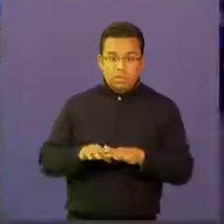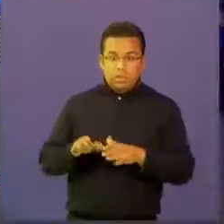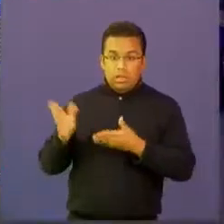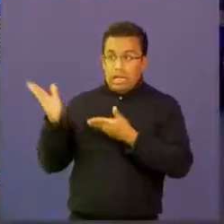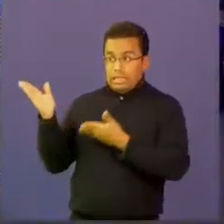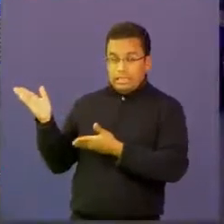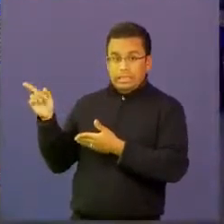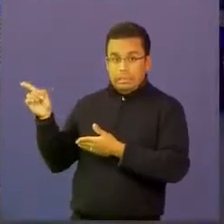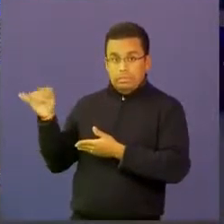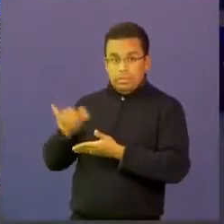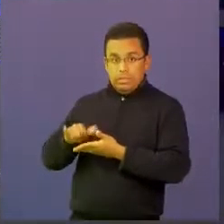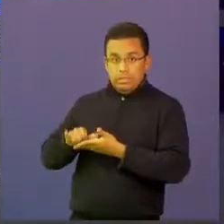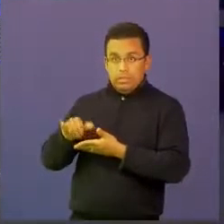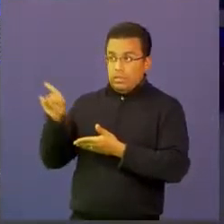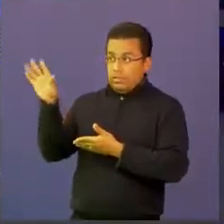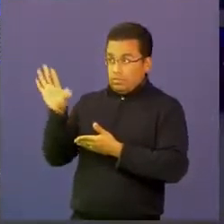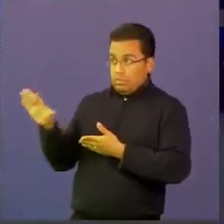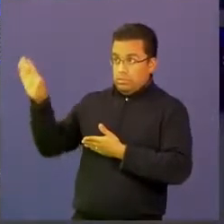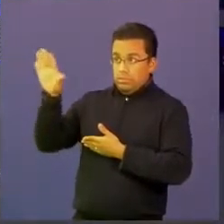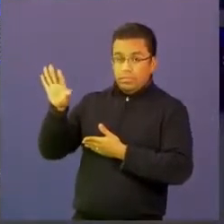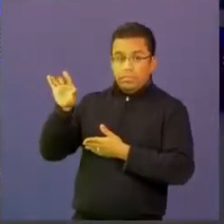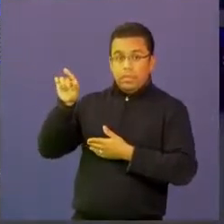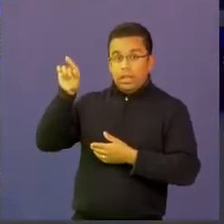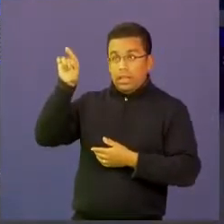donde podía haber entonces